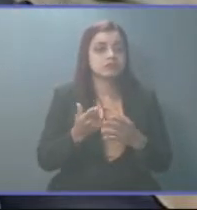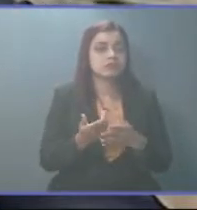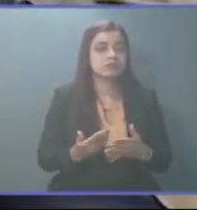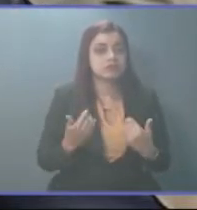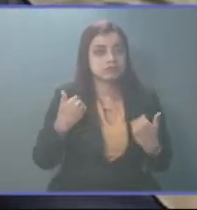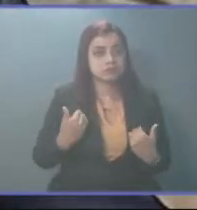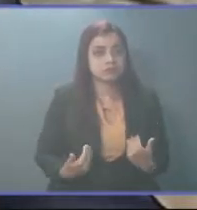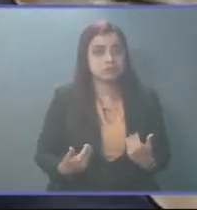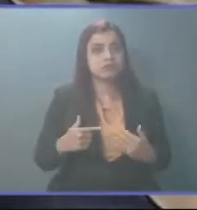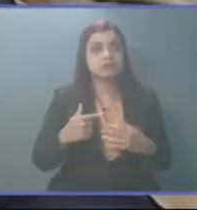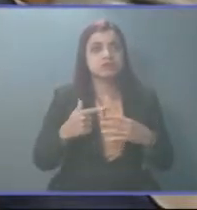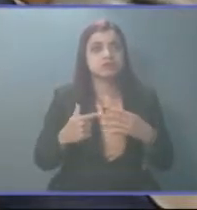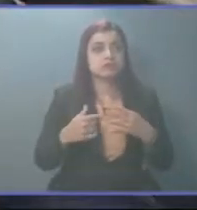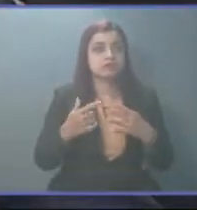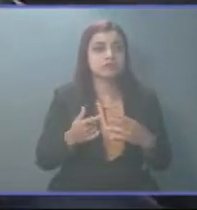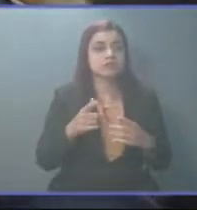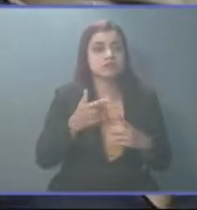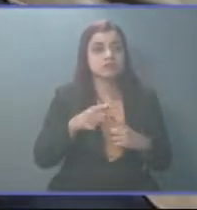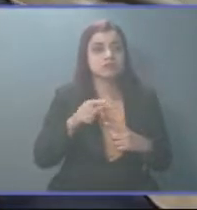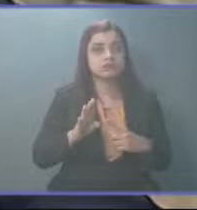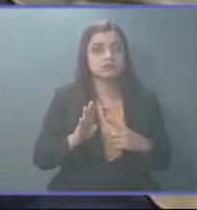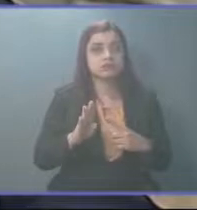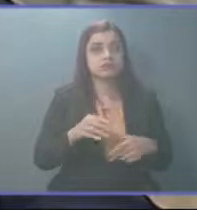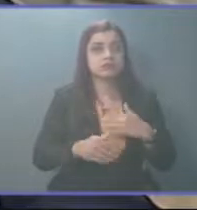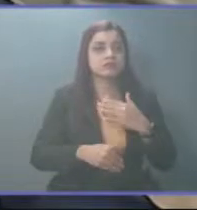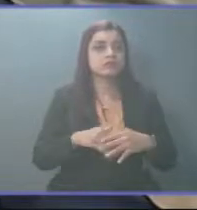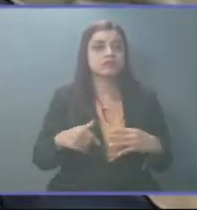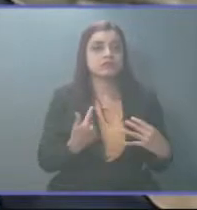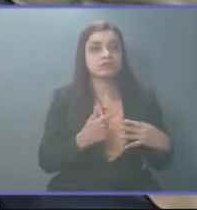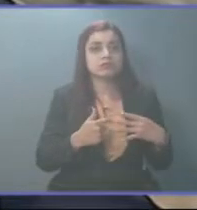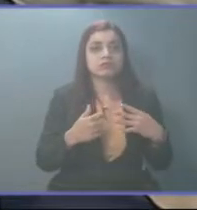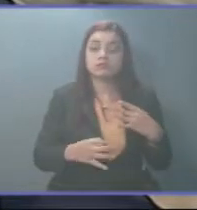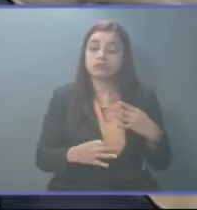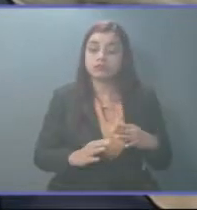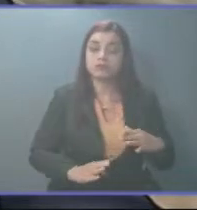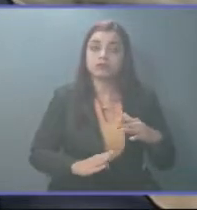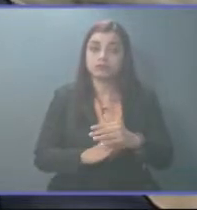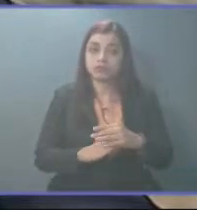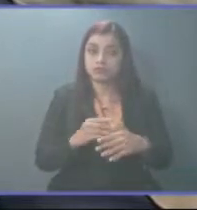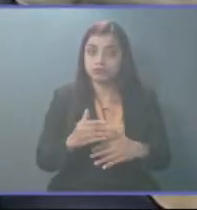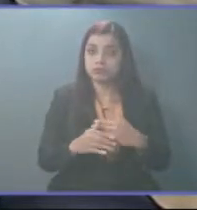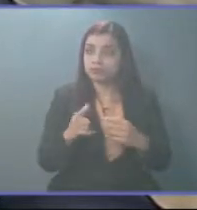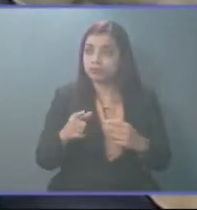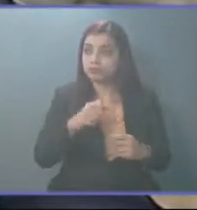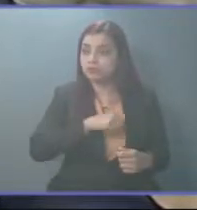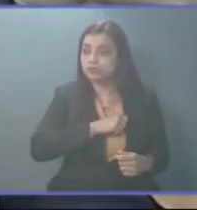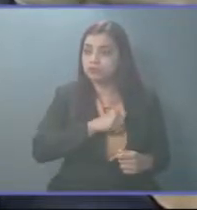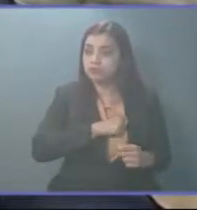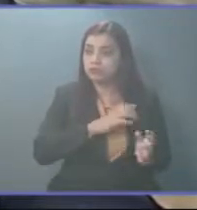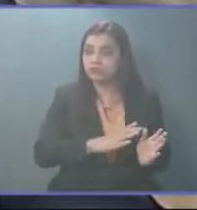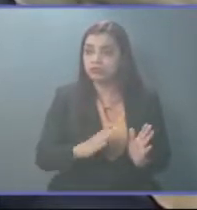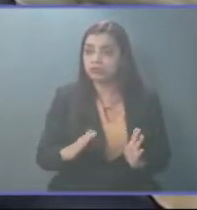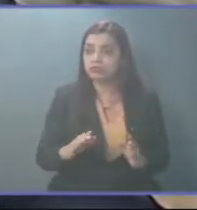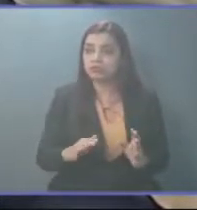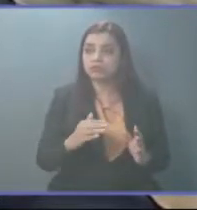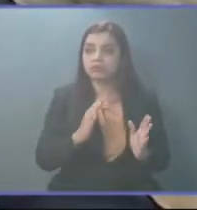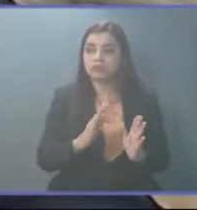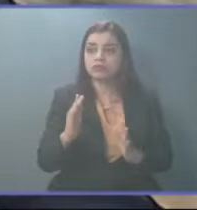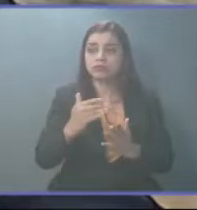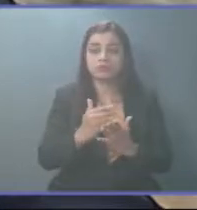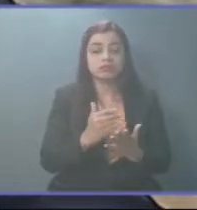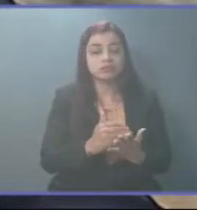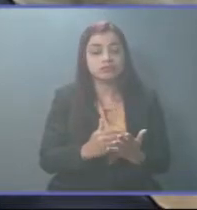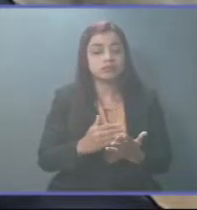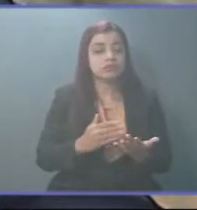y el restablecimiento del mismo. B. Ordenar al infractor que se abstenga de reincidir en su comportamiento. C. Ordenar la asistencia